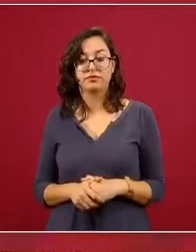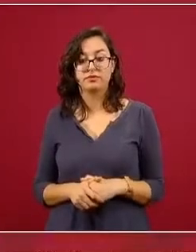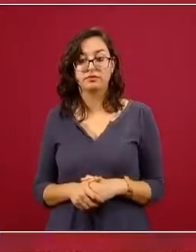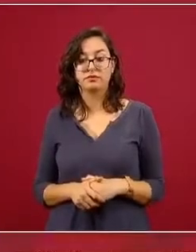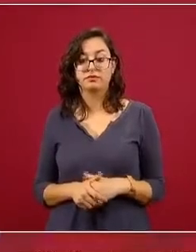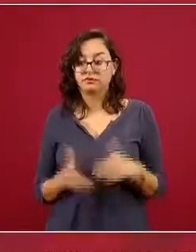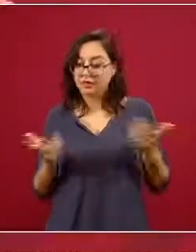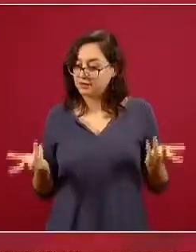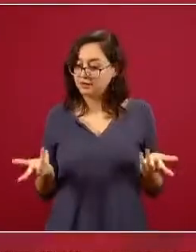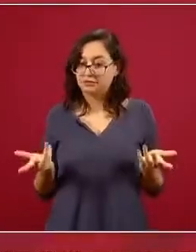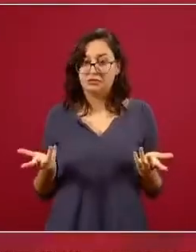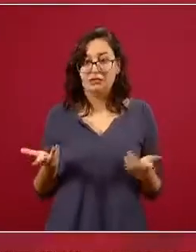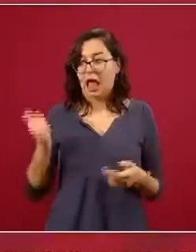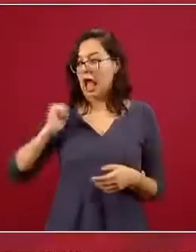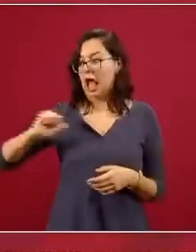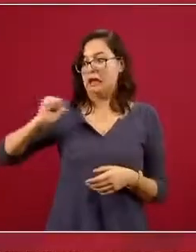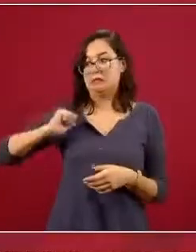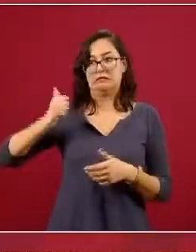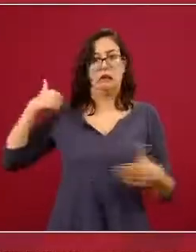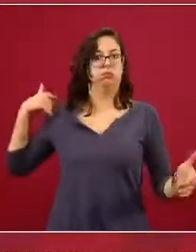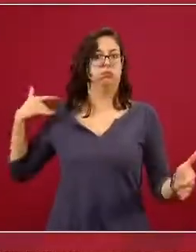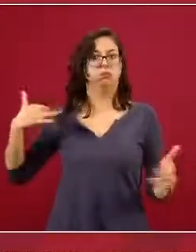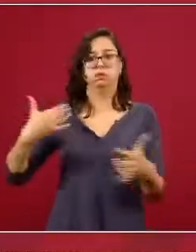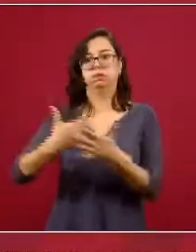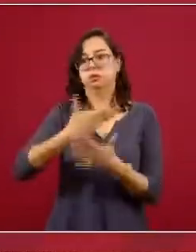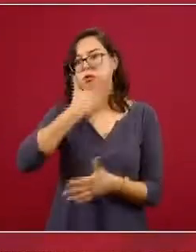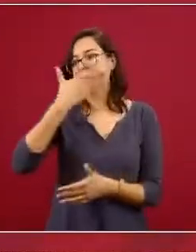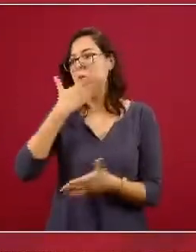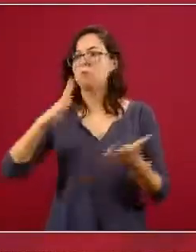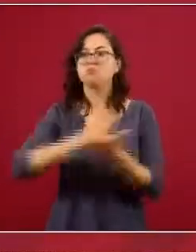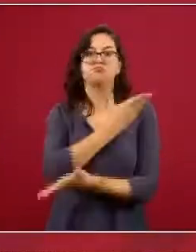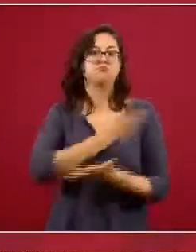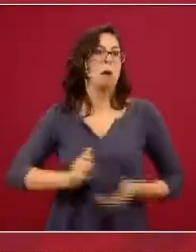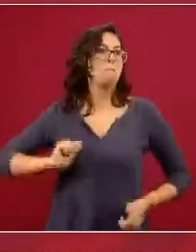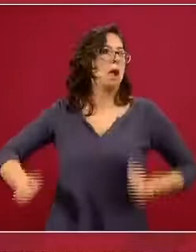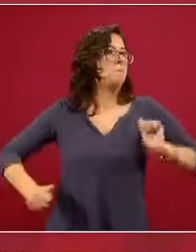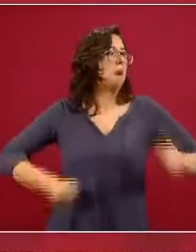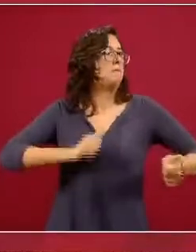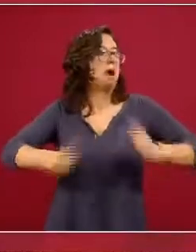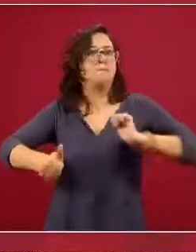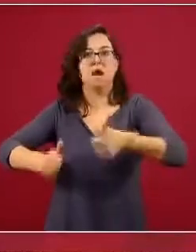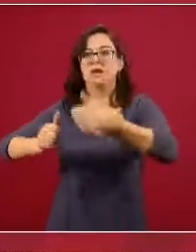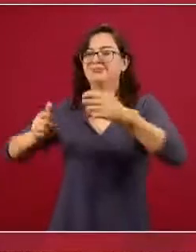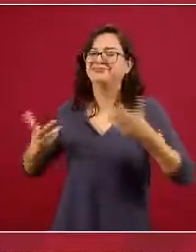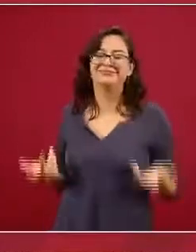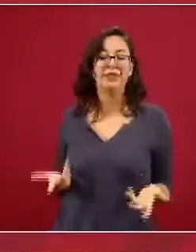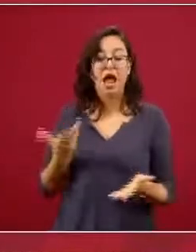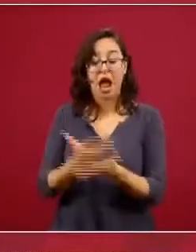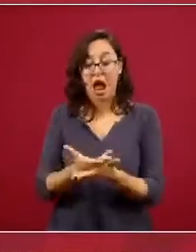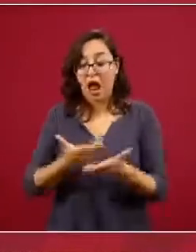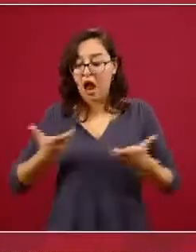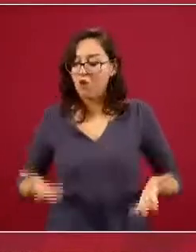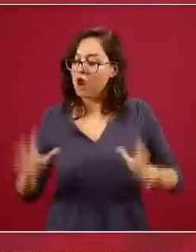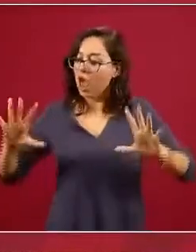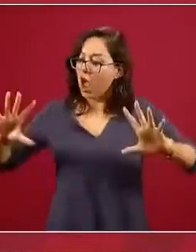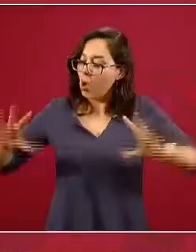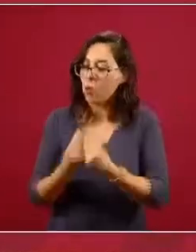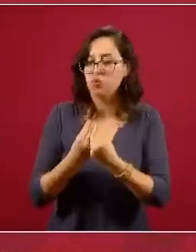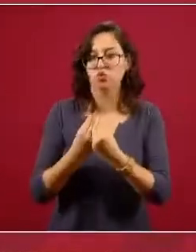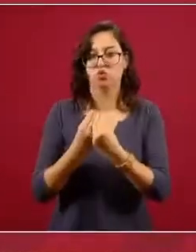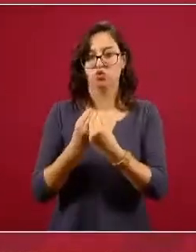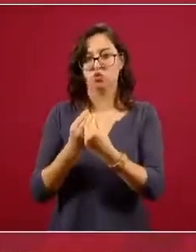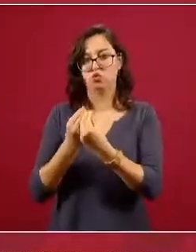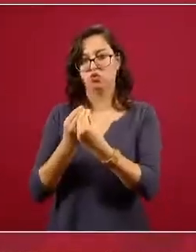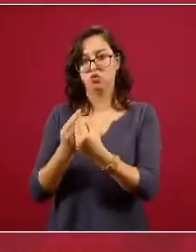Ahora estamos trabajando todo esto juntos, es una sola entidad, todavía no tiene una formalización